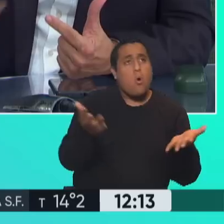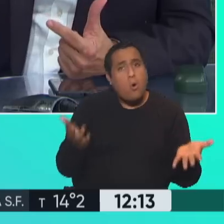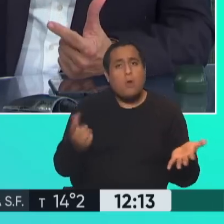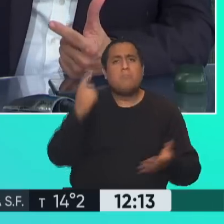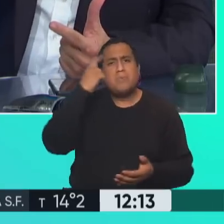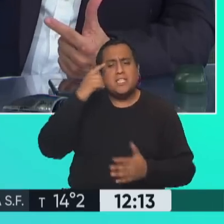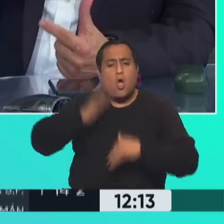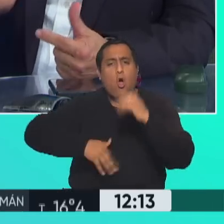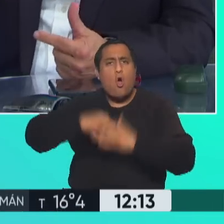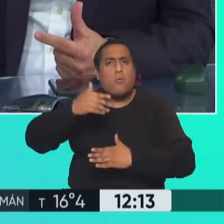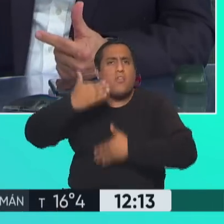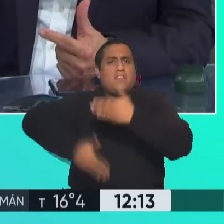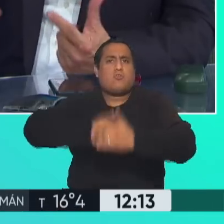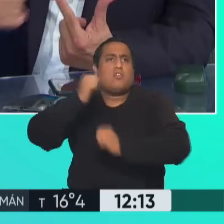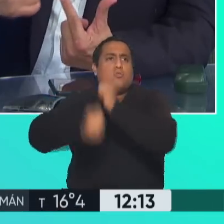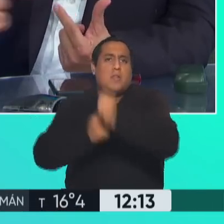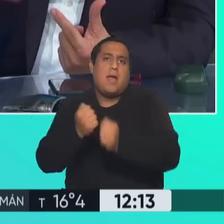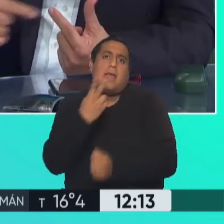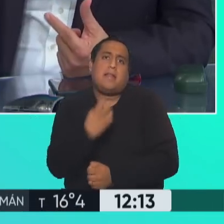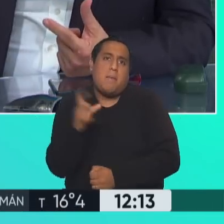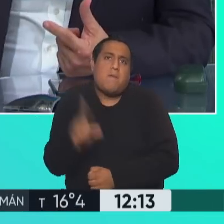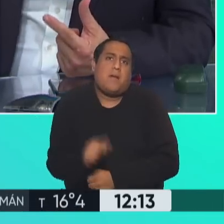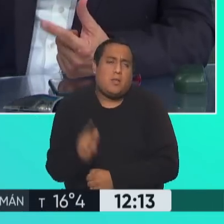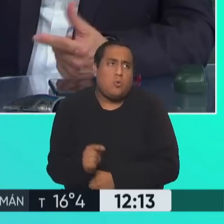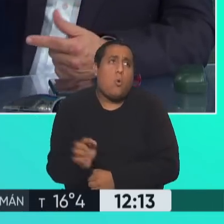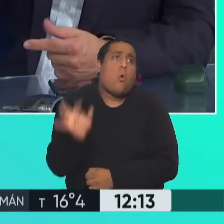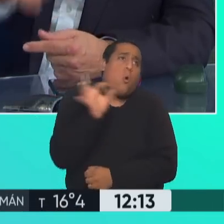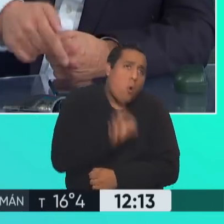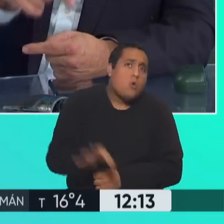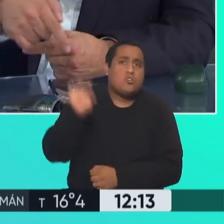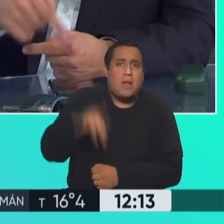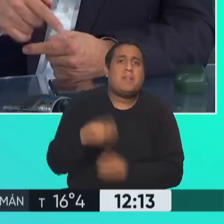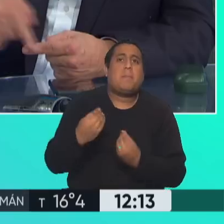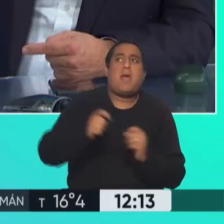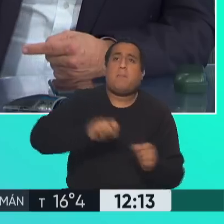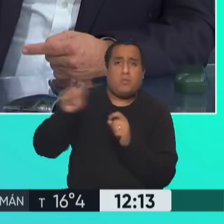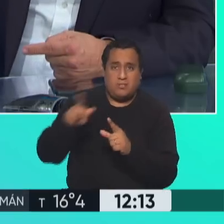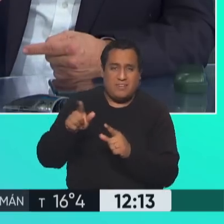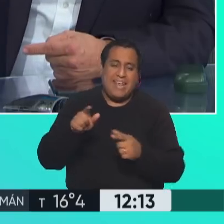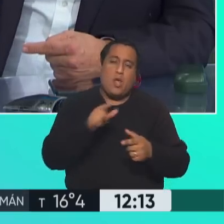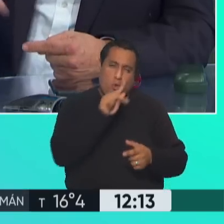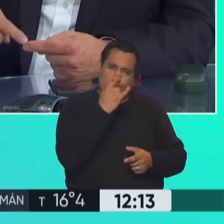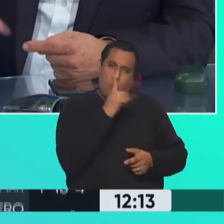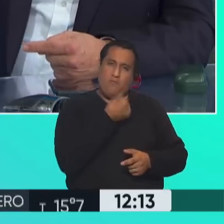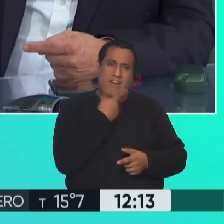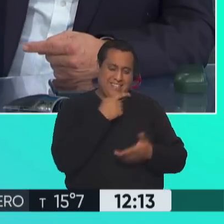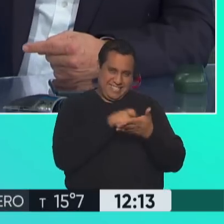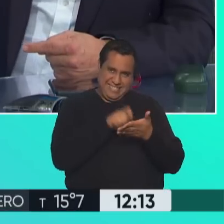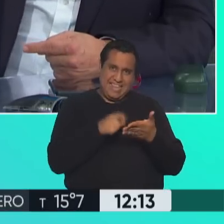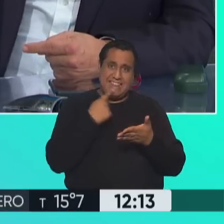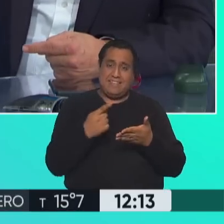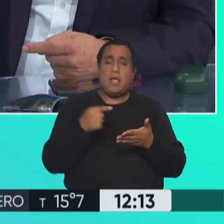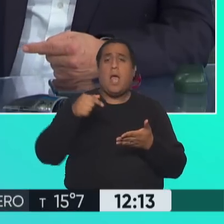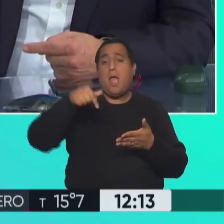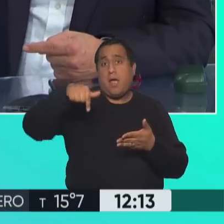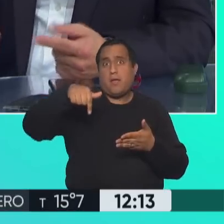un desarrollo industrial con energía más barata o lo hacemos simplemente para exportar, que es lo que dice Culfas en su carta? Esto daba la posibilidad de exportar 30.000 millones de